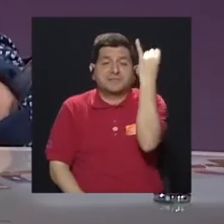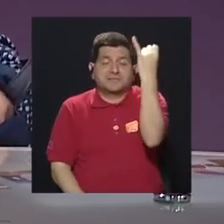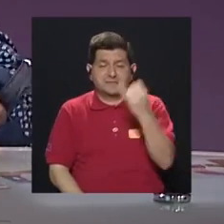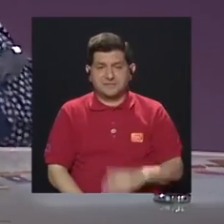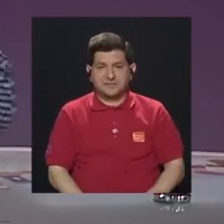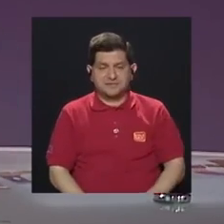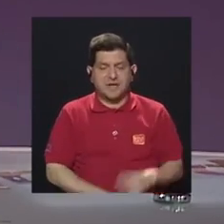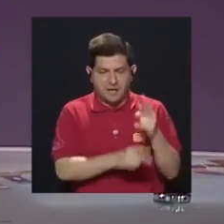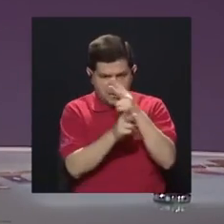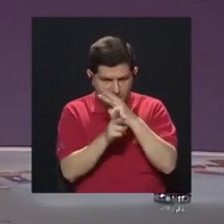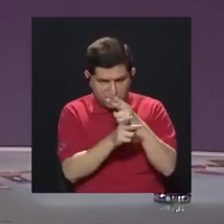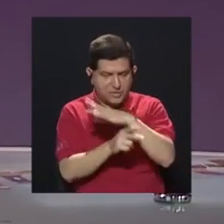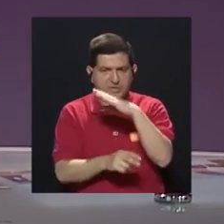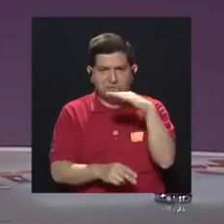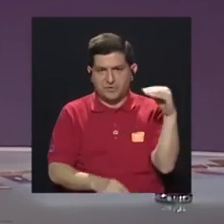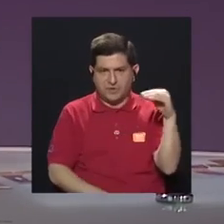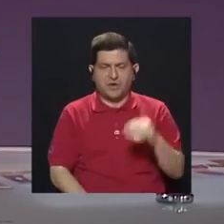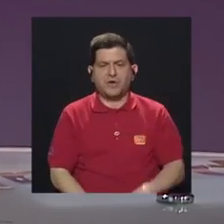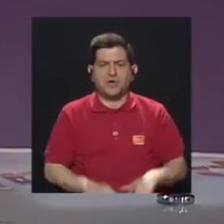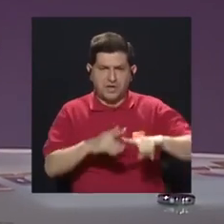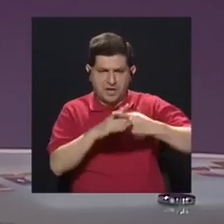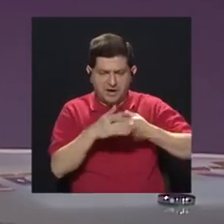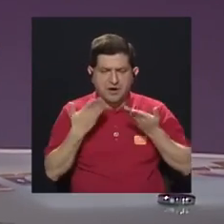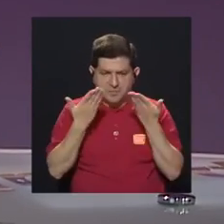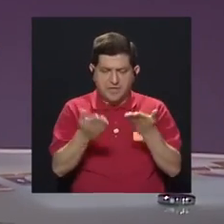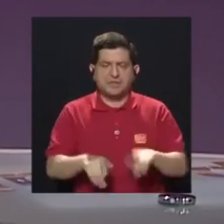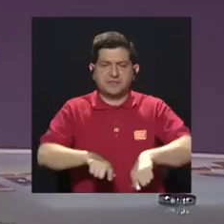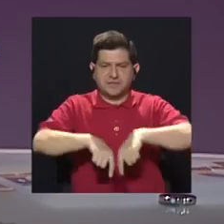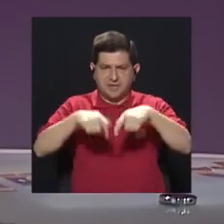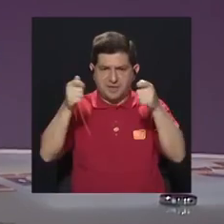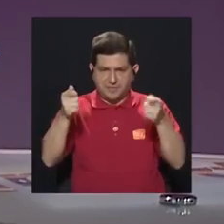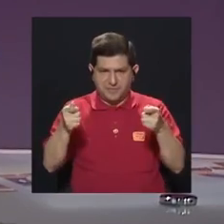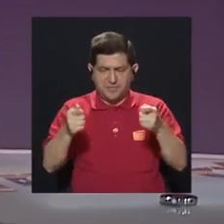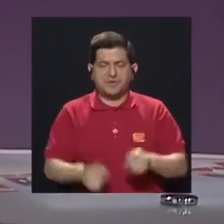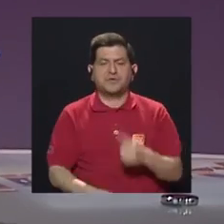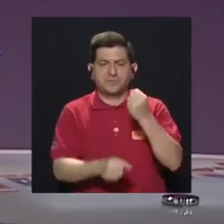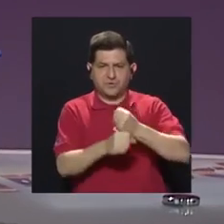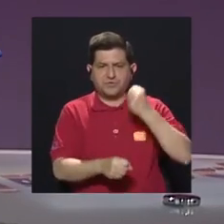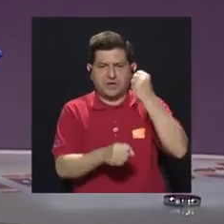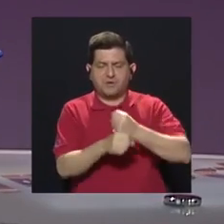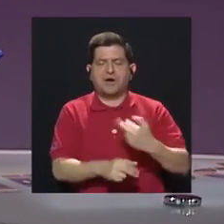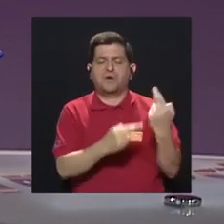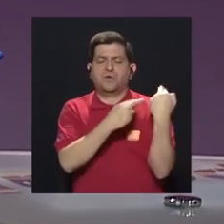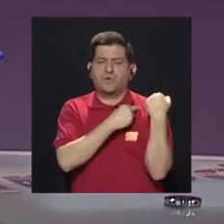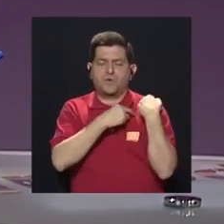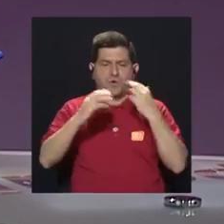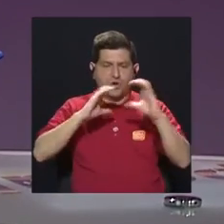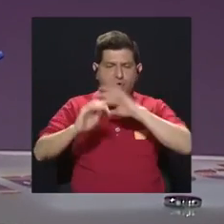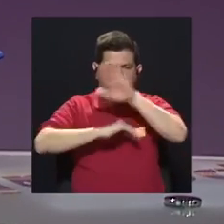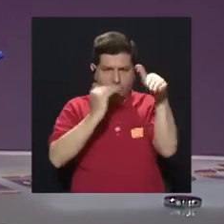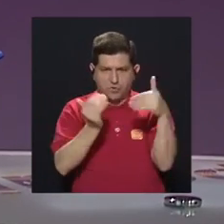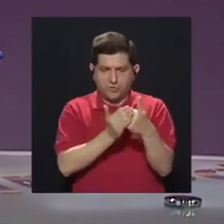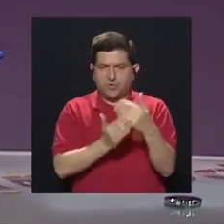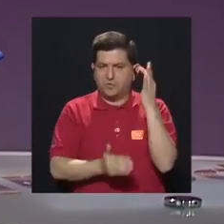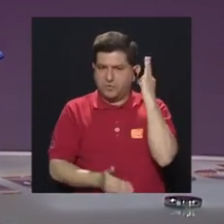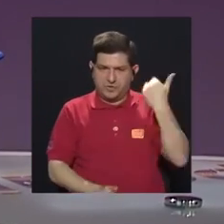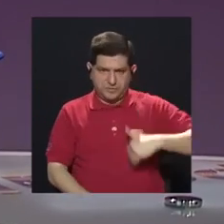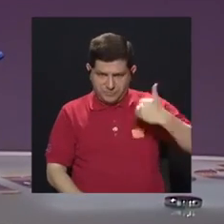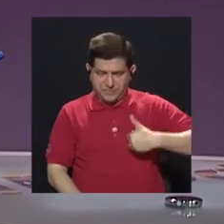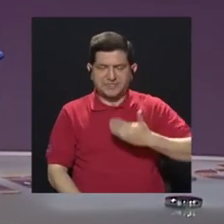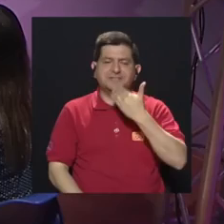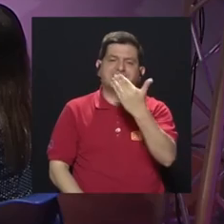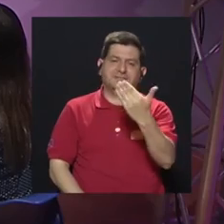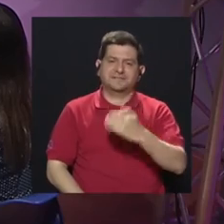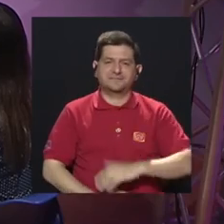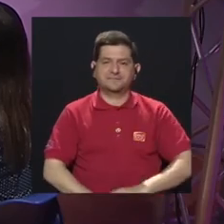no solamente monitorear sino generar herramientas para hacer un periodismo más responsable una comunicación para todas y todos